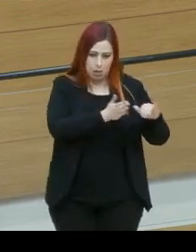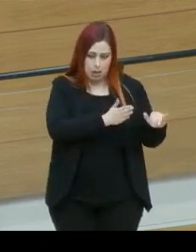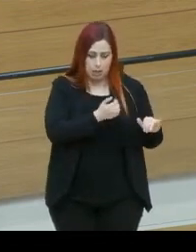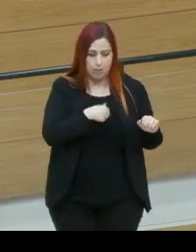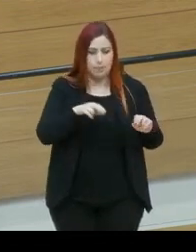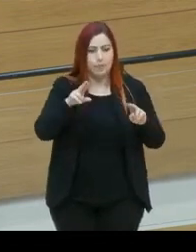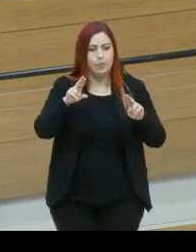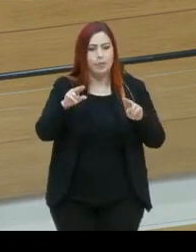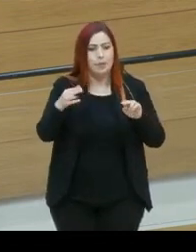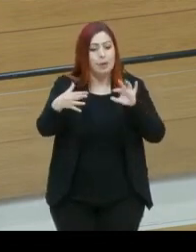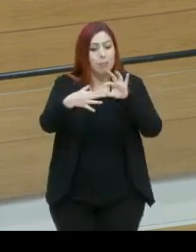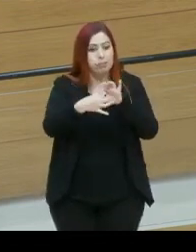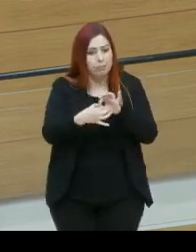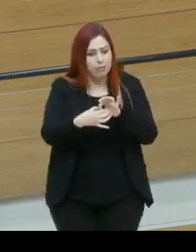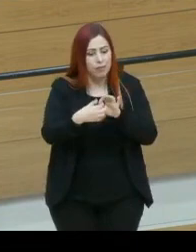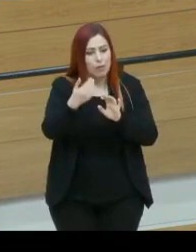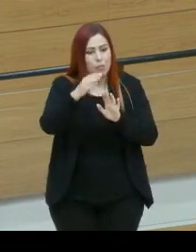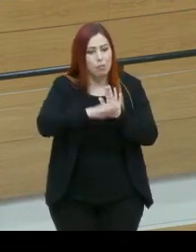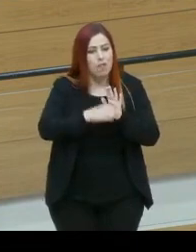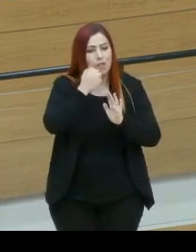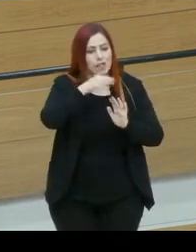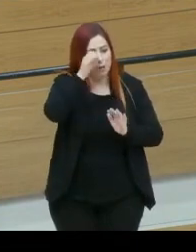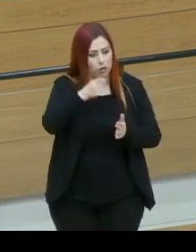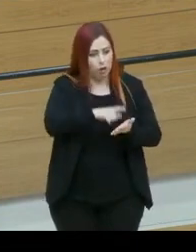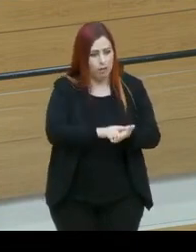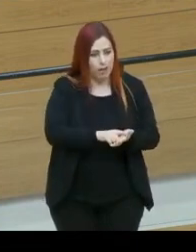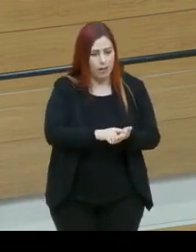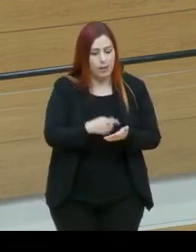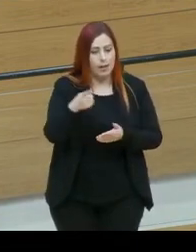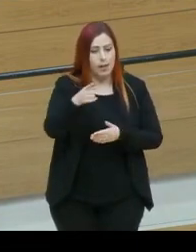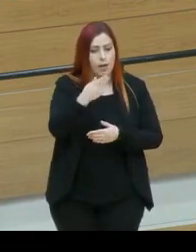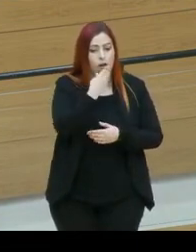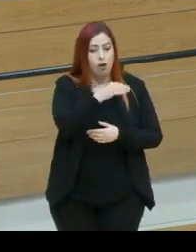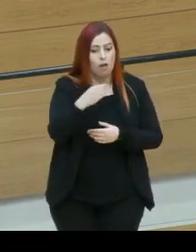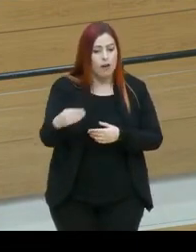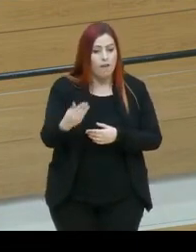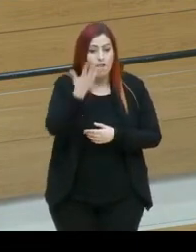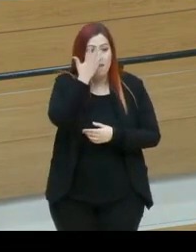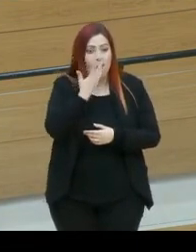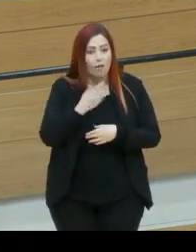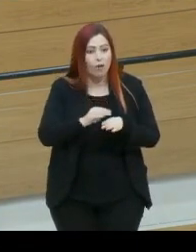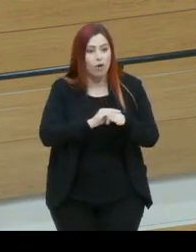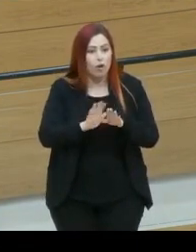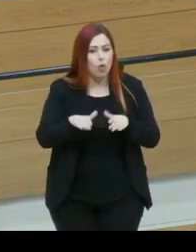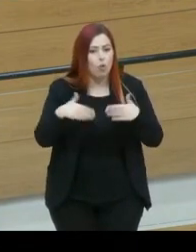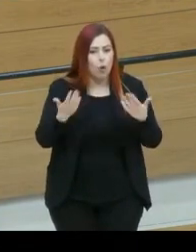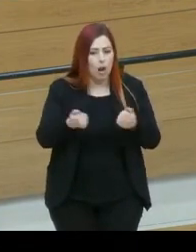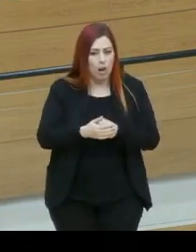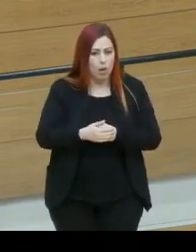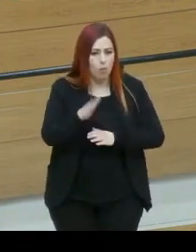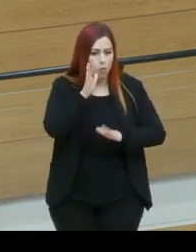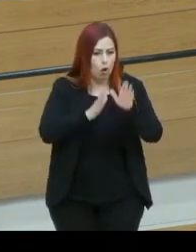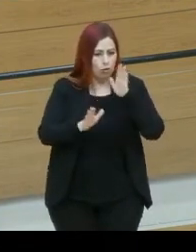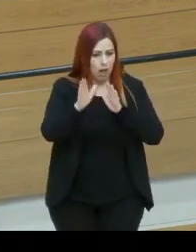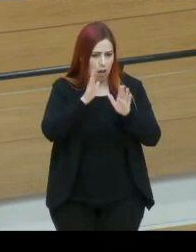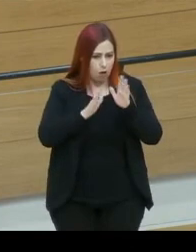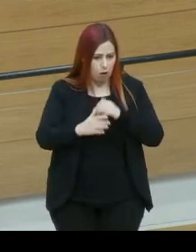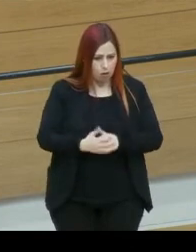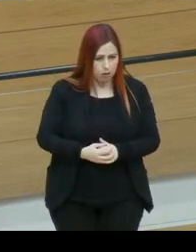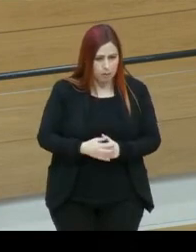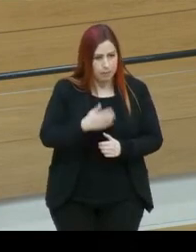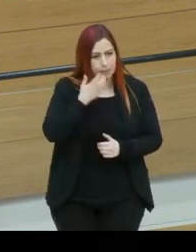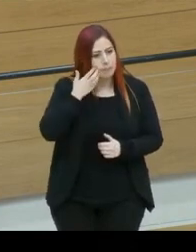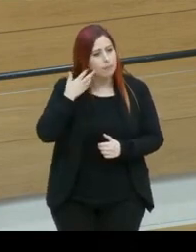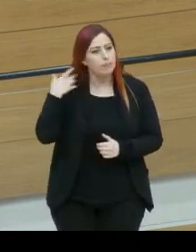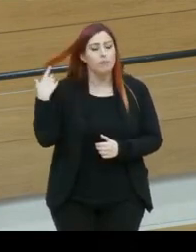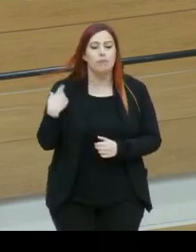del fin de semana. ¿Y cuál es la forma preferida por los adolescentes para consumir alcohol? El botellón.